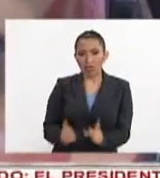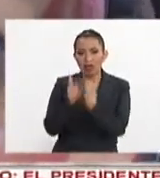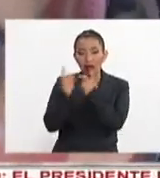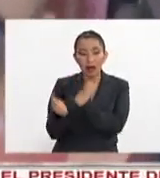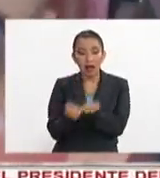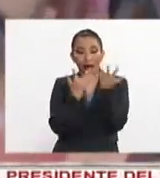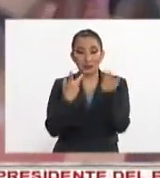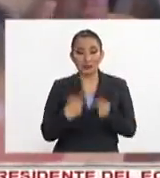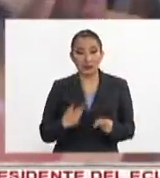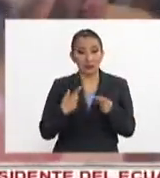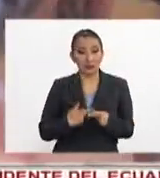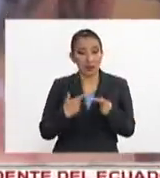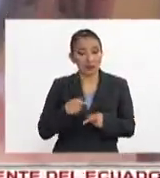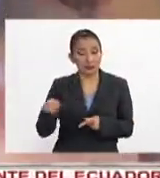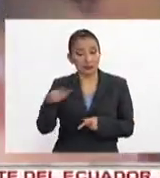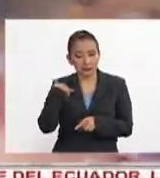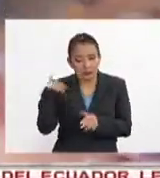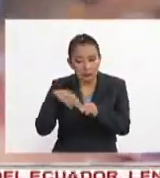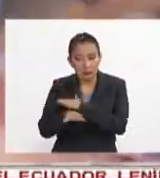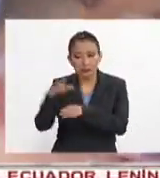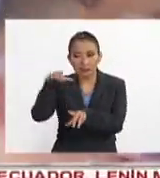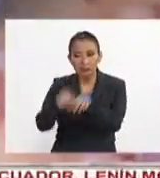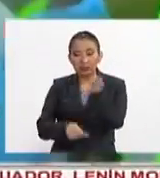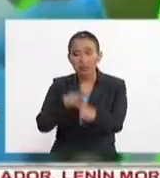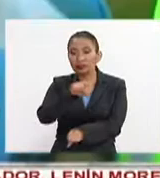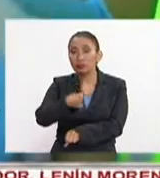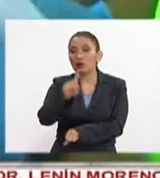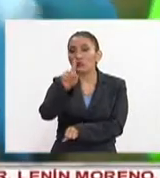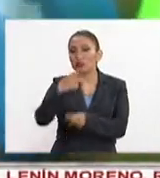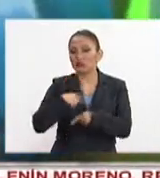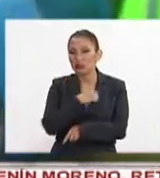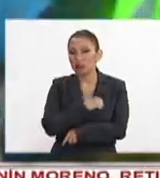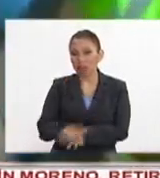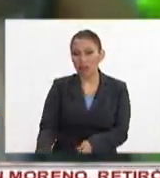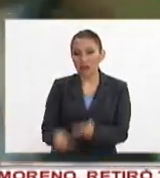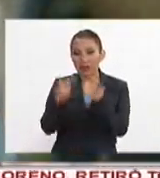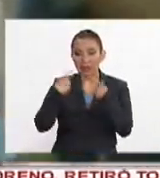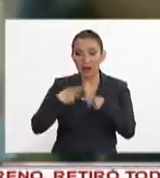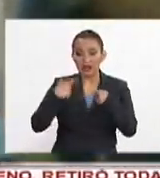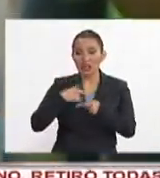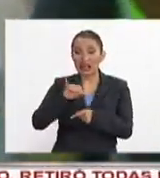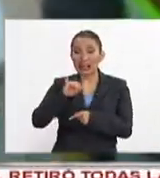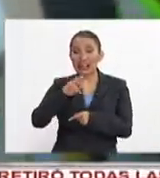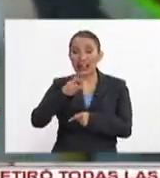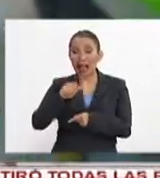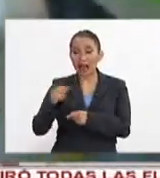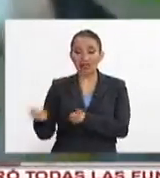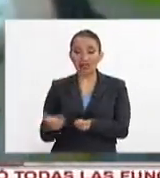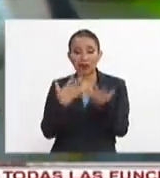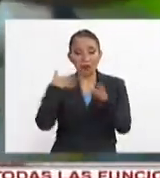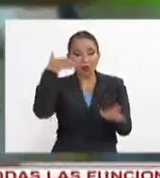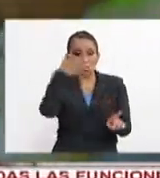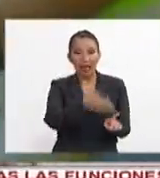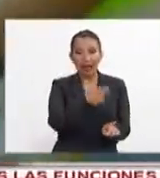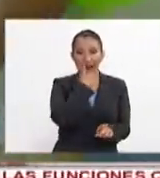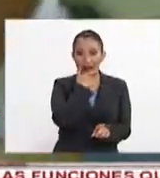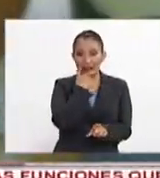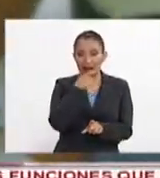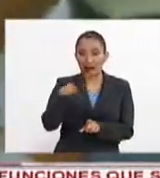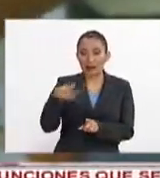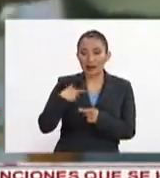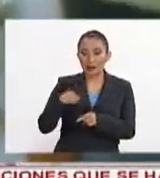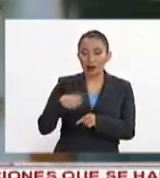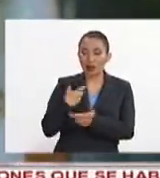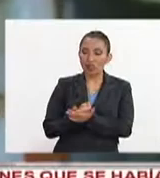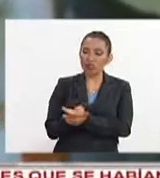de personas. En el operativo detuvieron a 101 delincuentes que traficaban a ciudadanos iraníes con destino al Reino Unido. Los